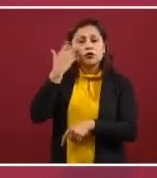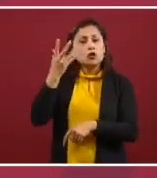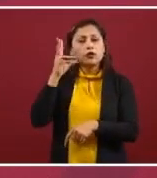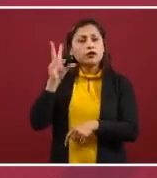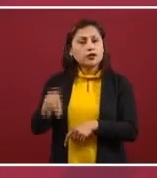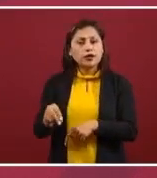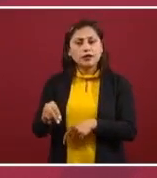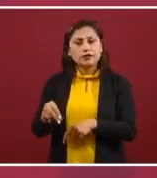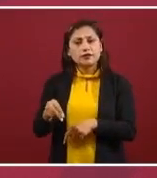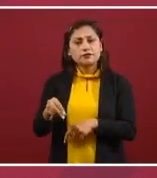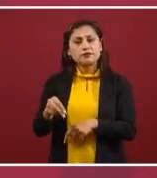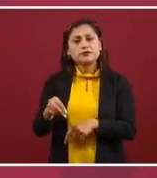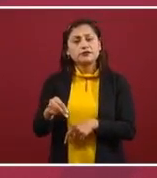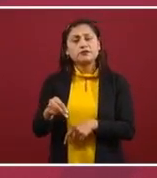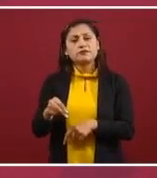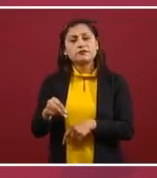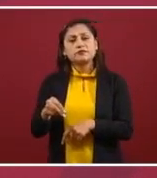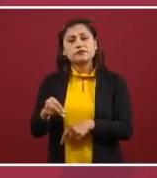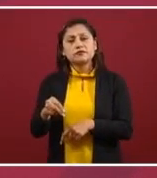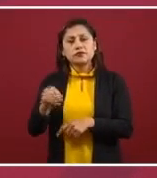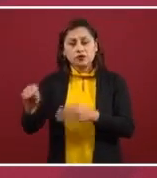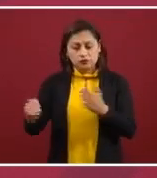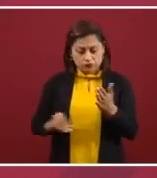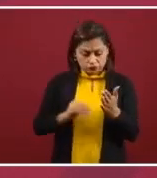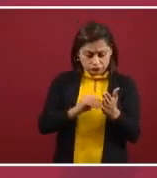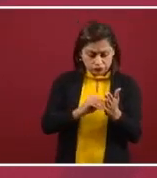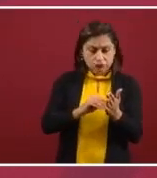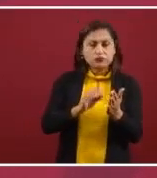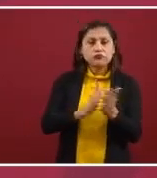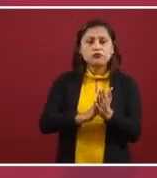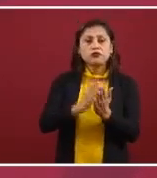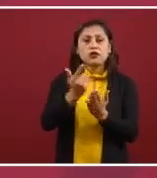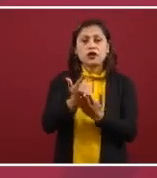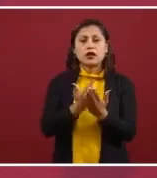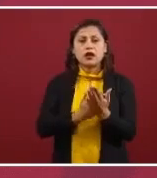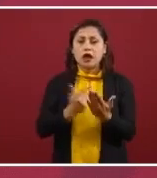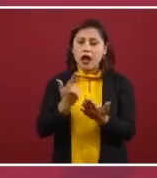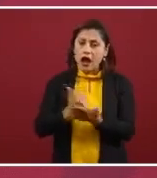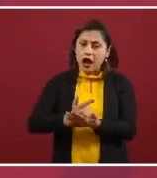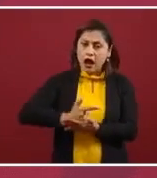grave la falsificación de facturas.